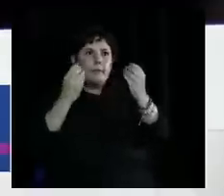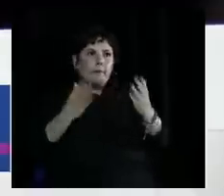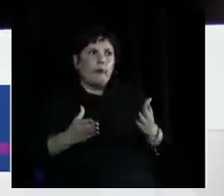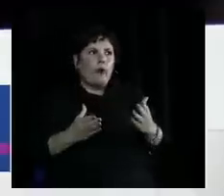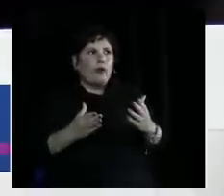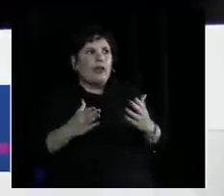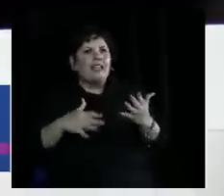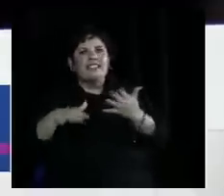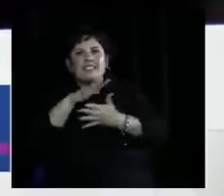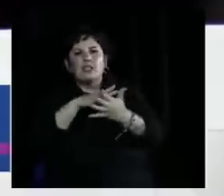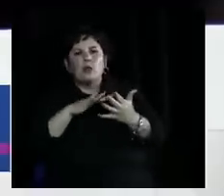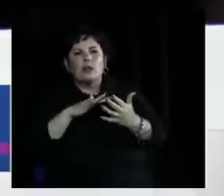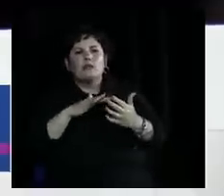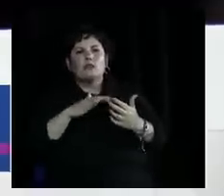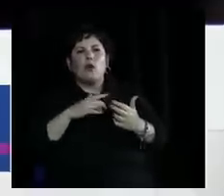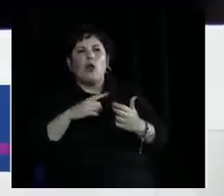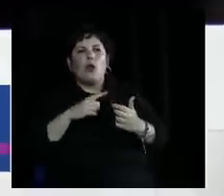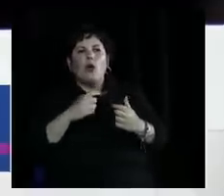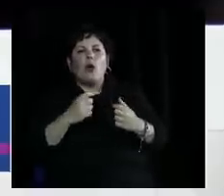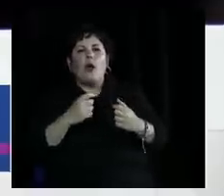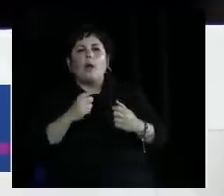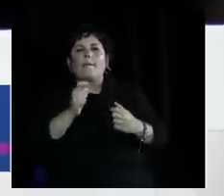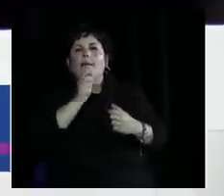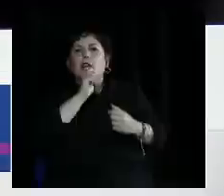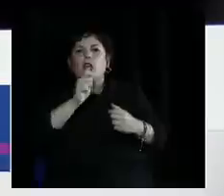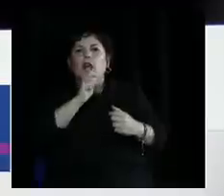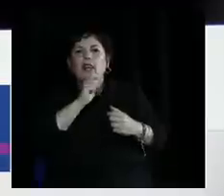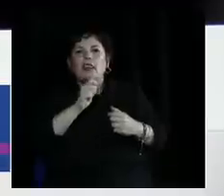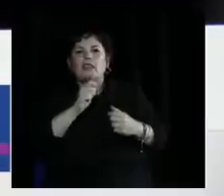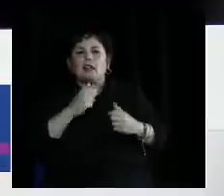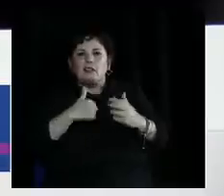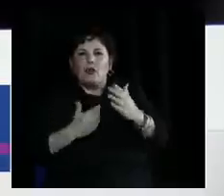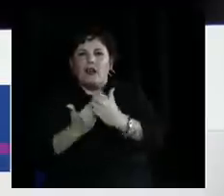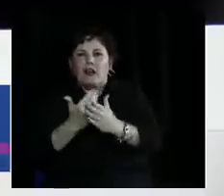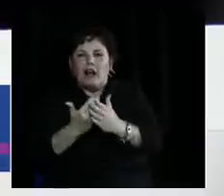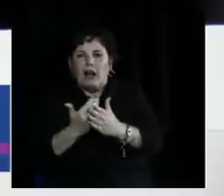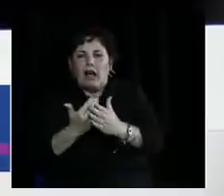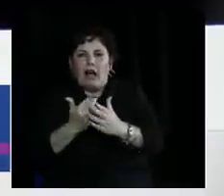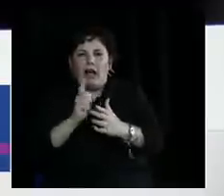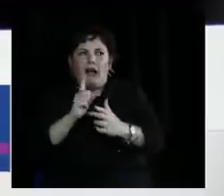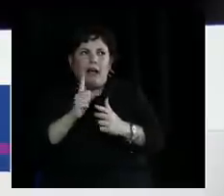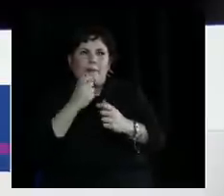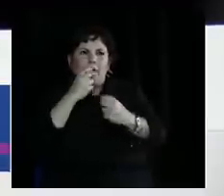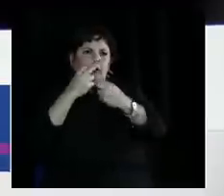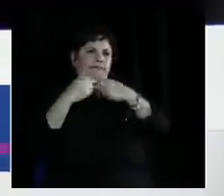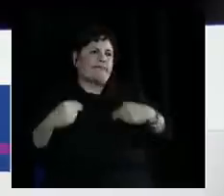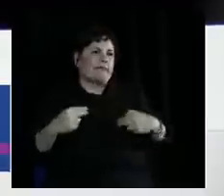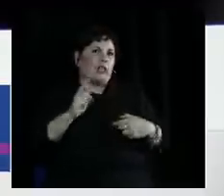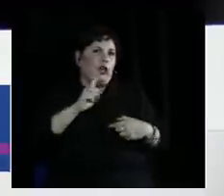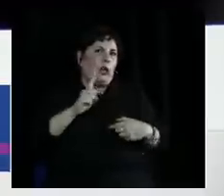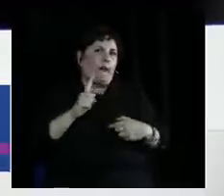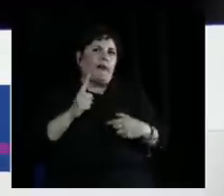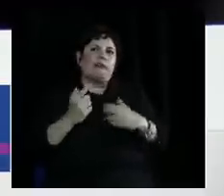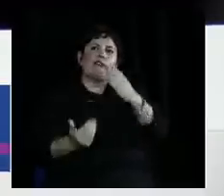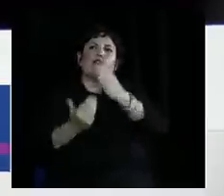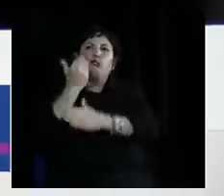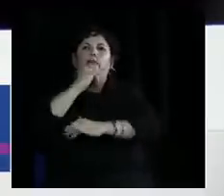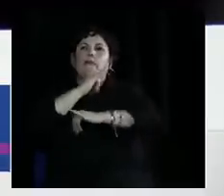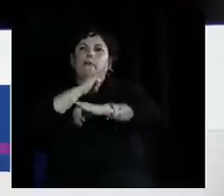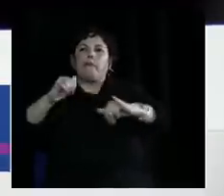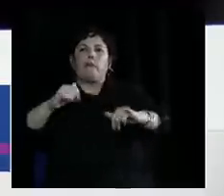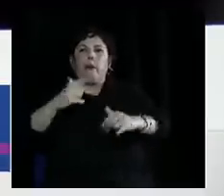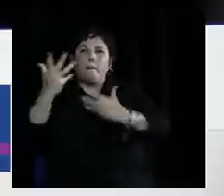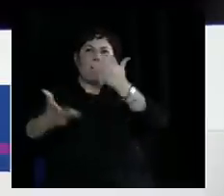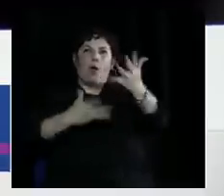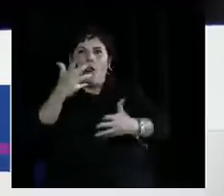con episodios de autocensura, por ejemplo, de periodistas que deciden no publicar una información porque saben que van a molestar a alguien, y eso es muy difícil de